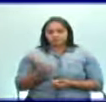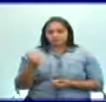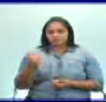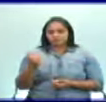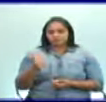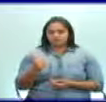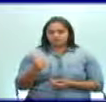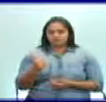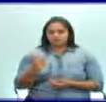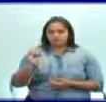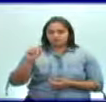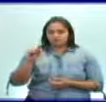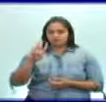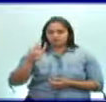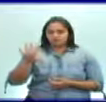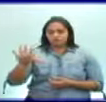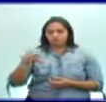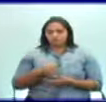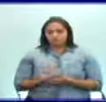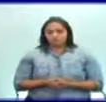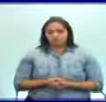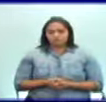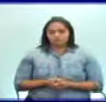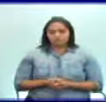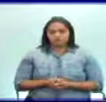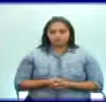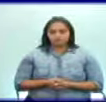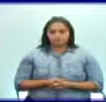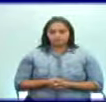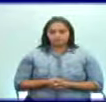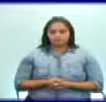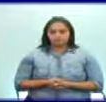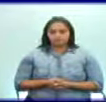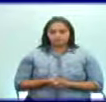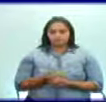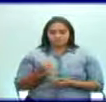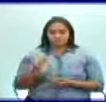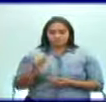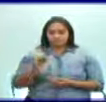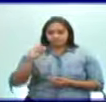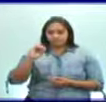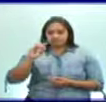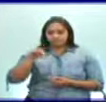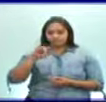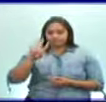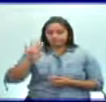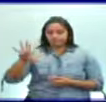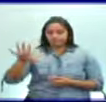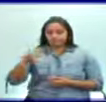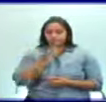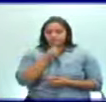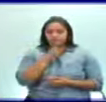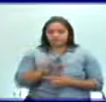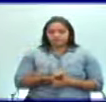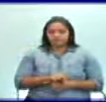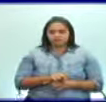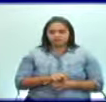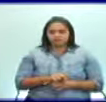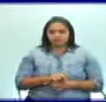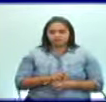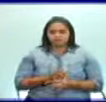por 0,3 es 0,45. Ahora 10 a la 0,45, fácilmente, aplicando el